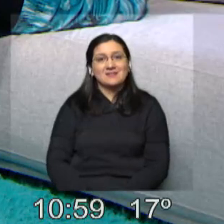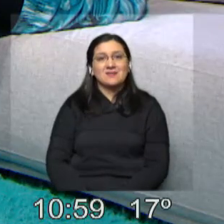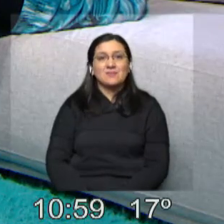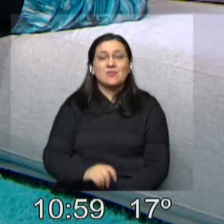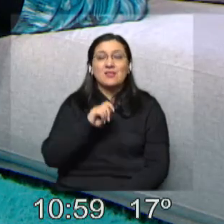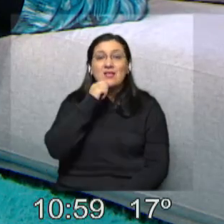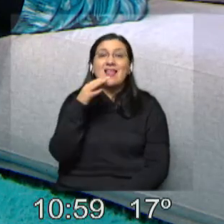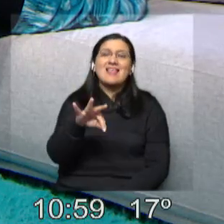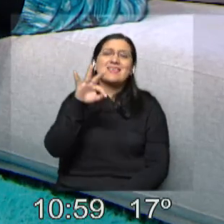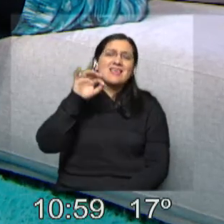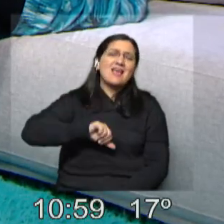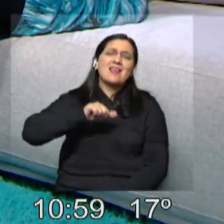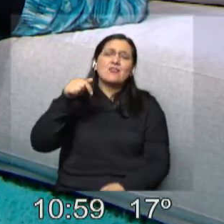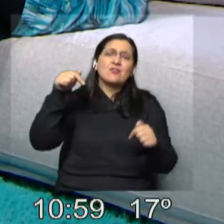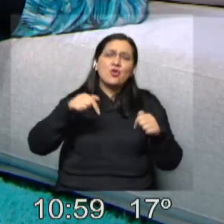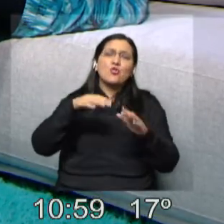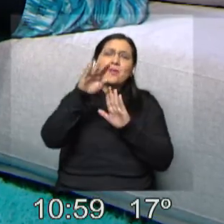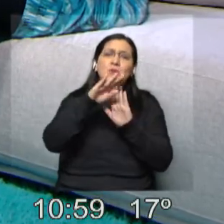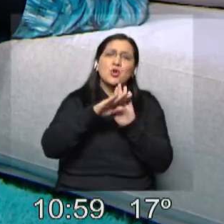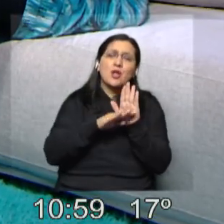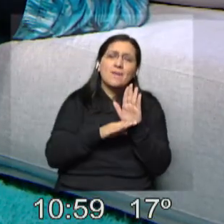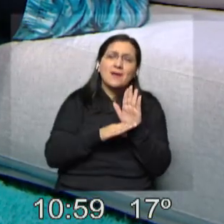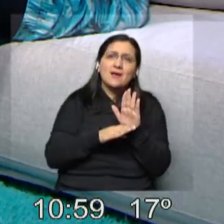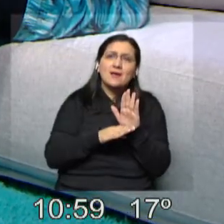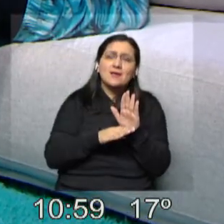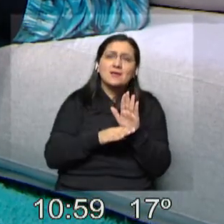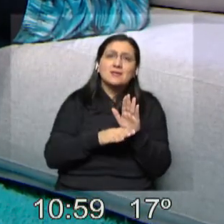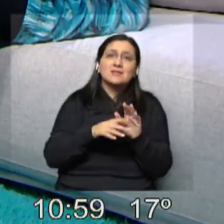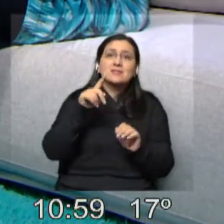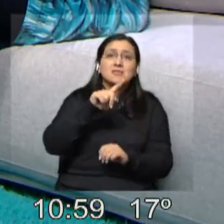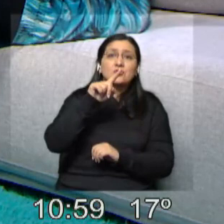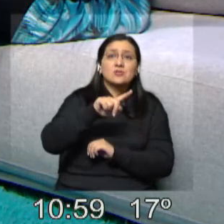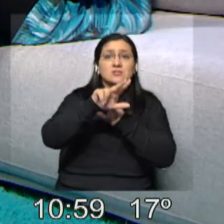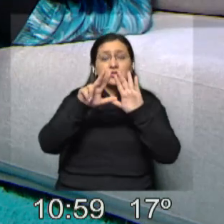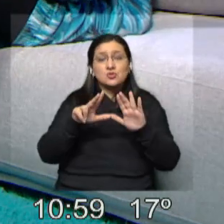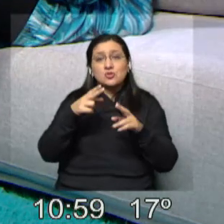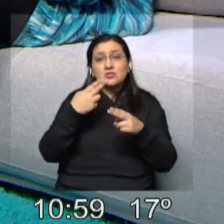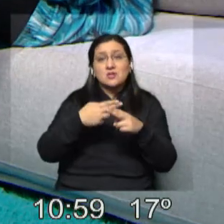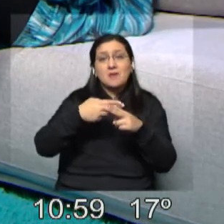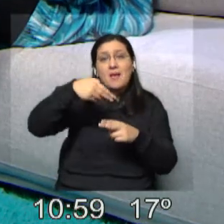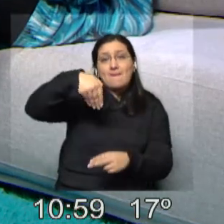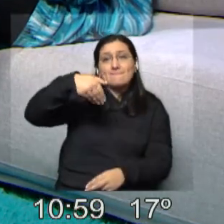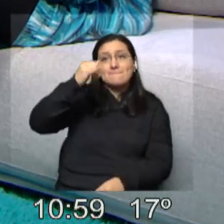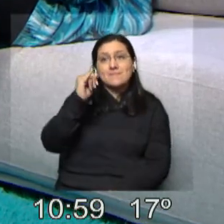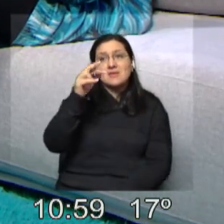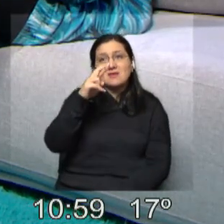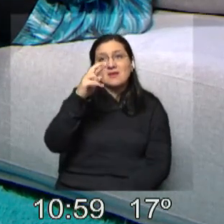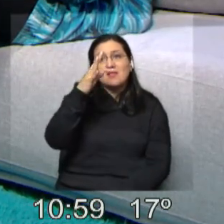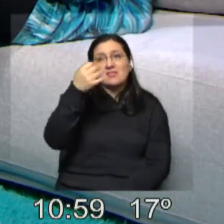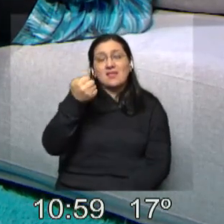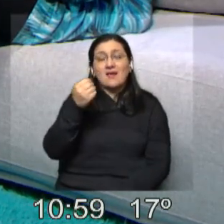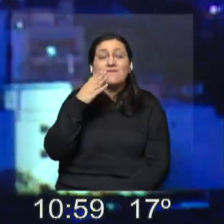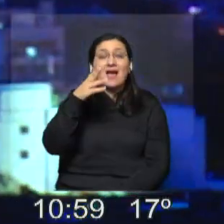La elegida, la ganadora de hoy, del programa de hoy, termina en 118, se llama Mirta. Mirta es quien se va a ir